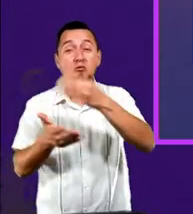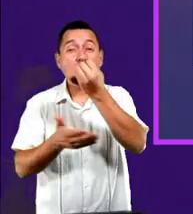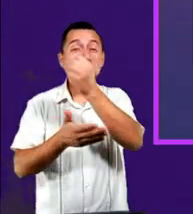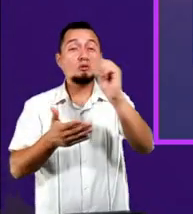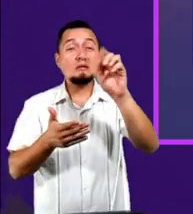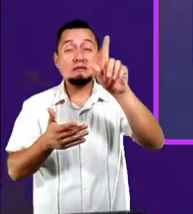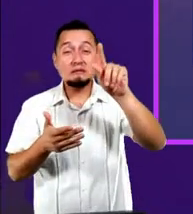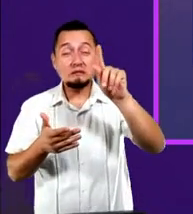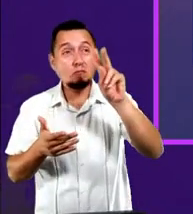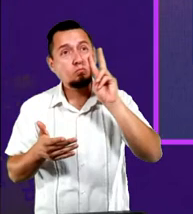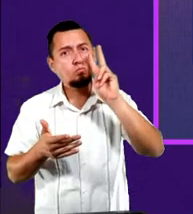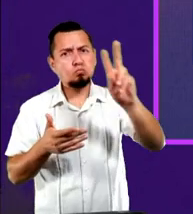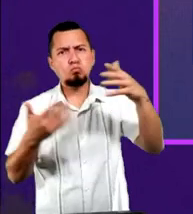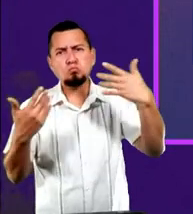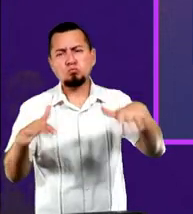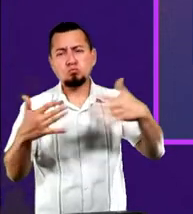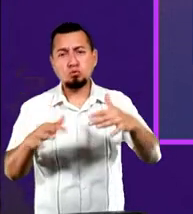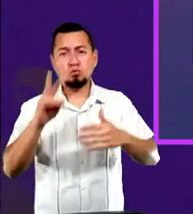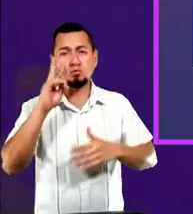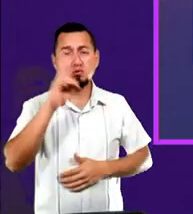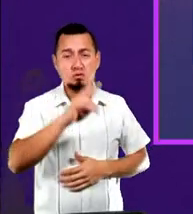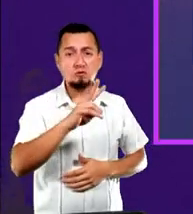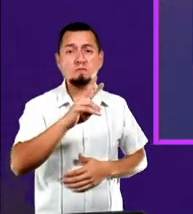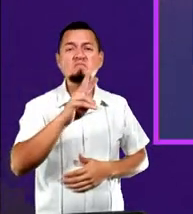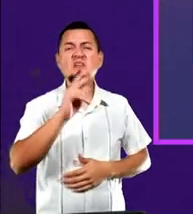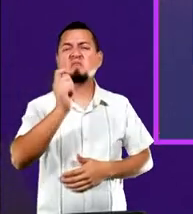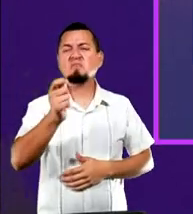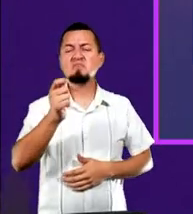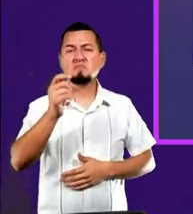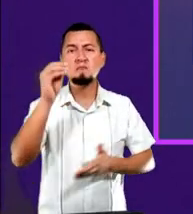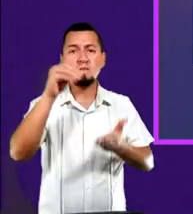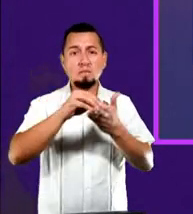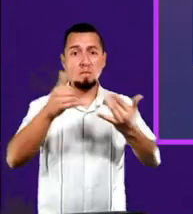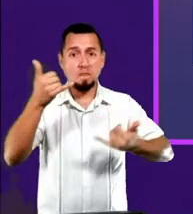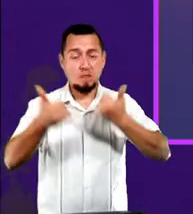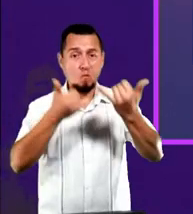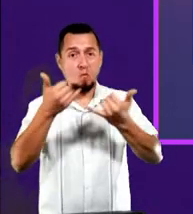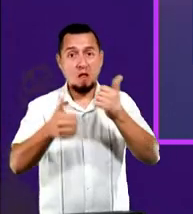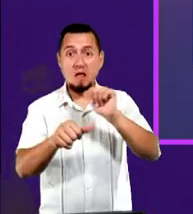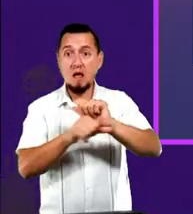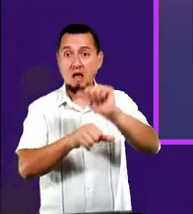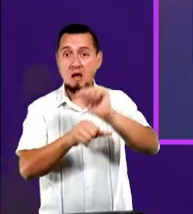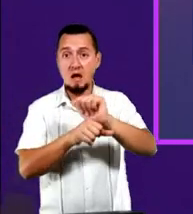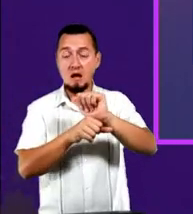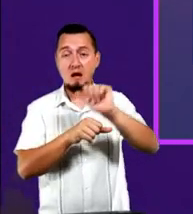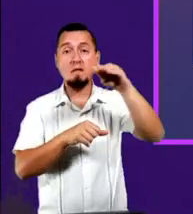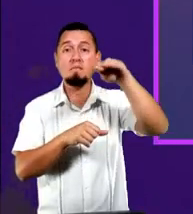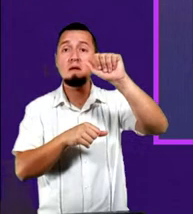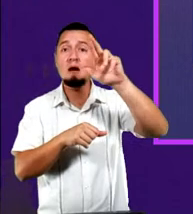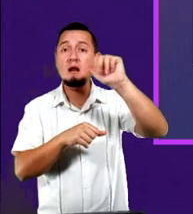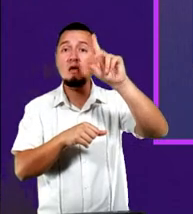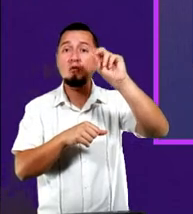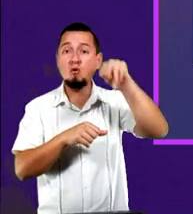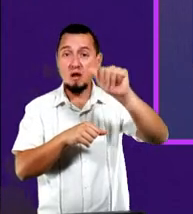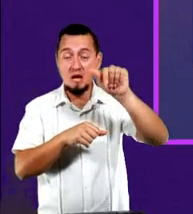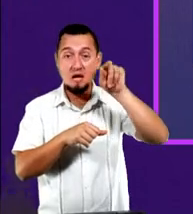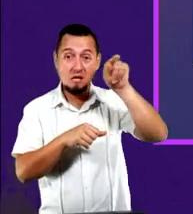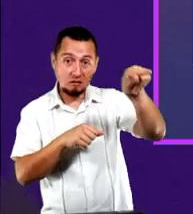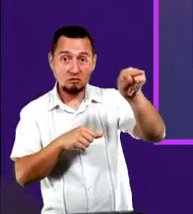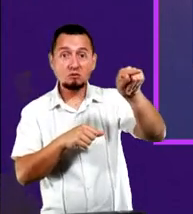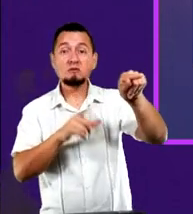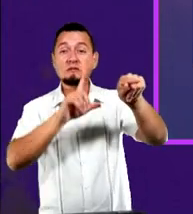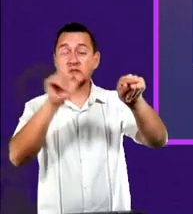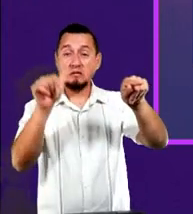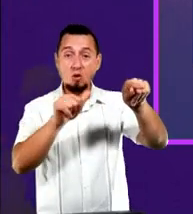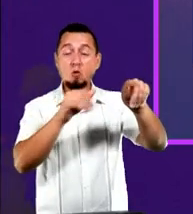aparece el jugador argentino, Maradona creo que es, y vean ustedes la lámina de que